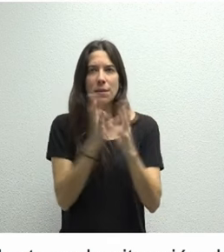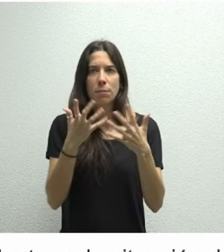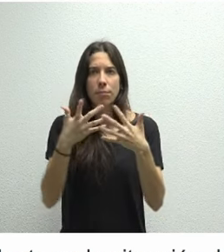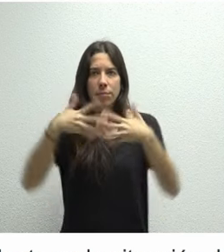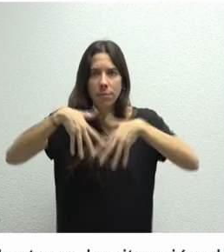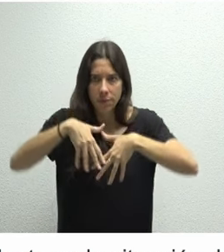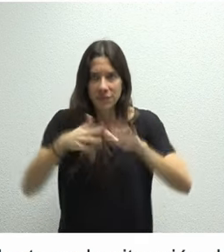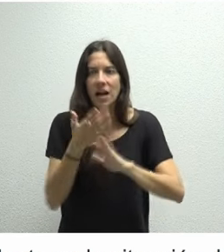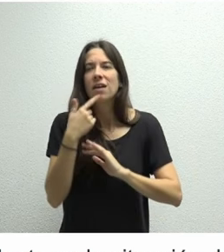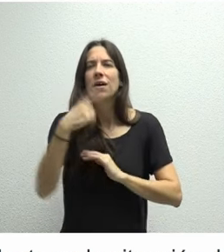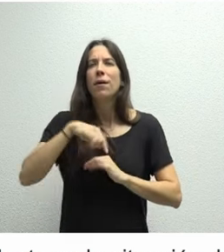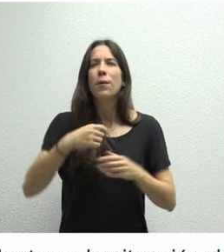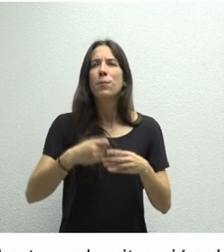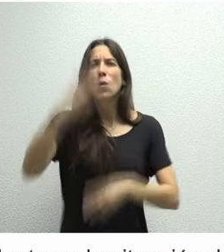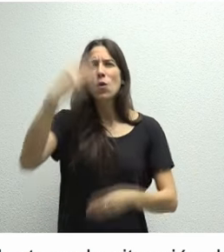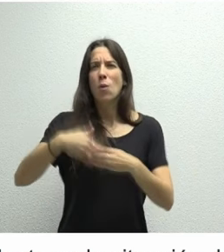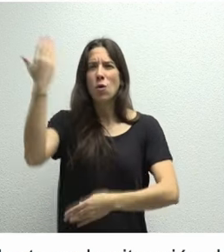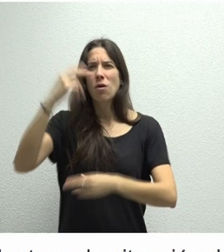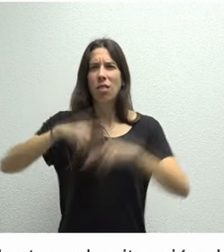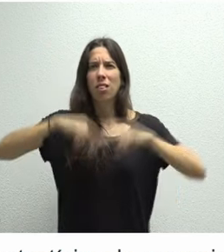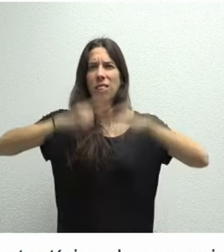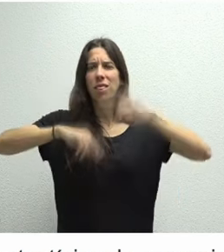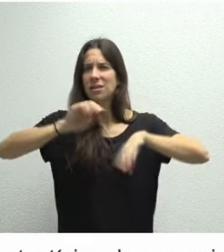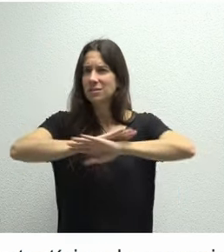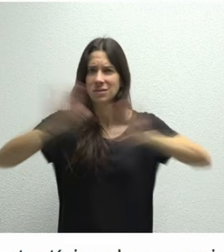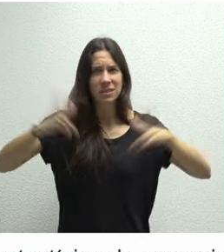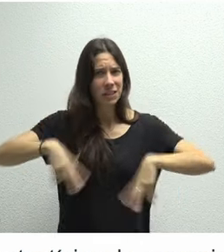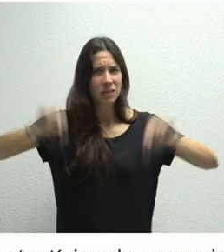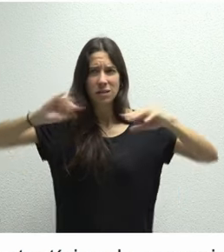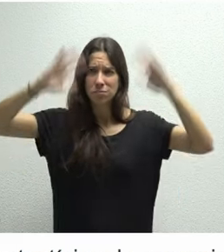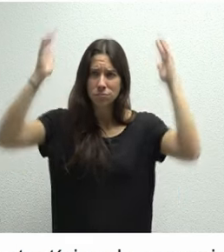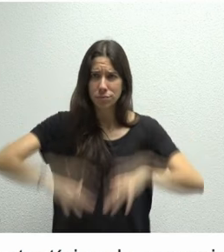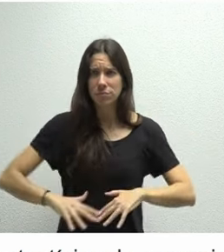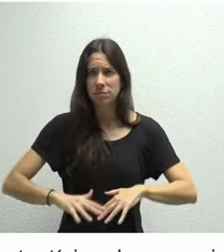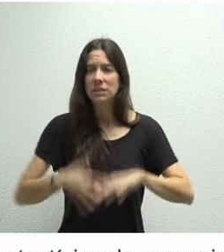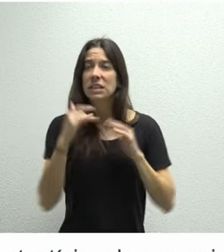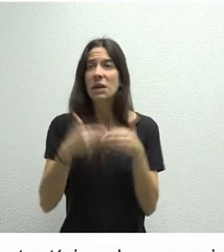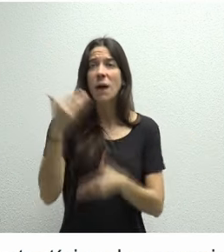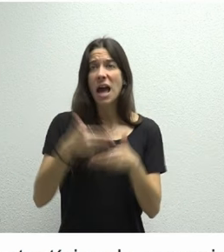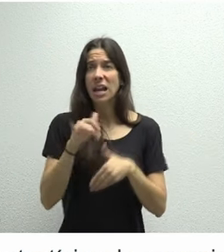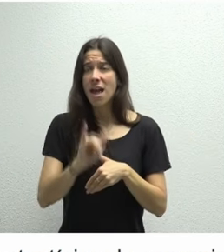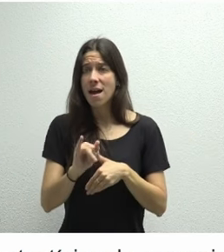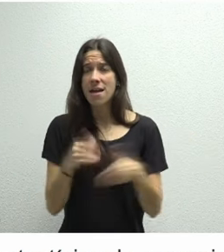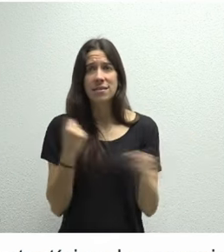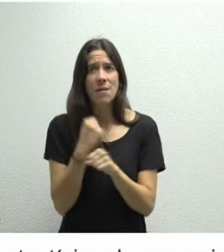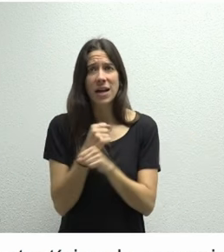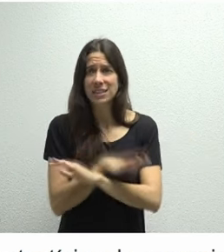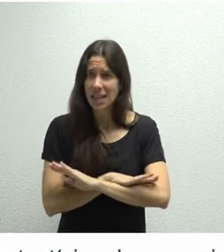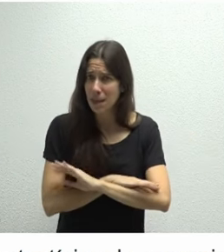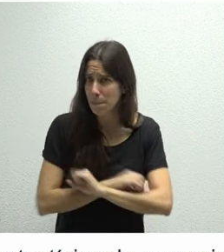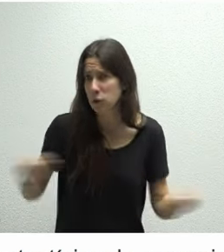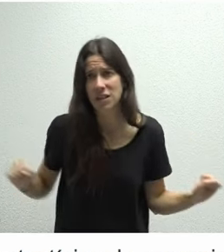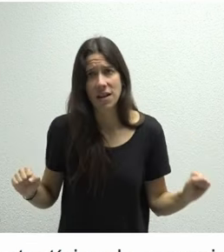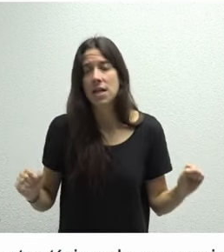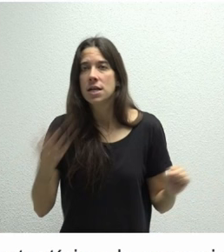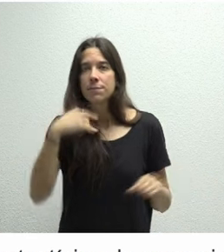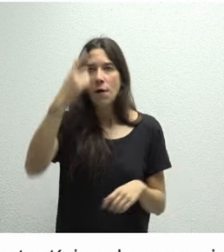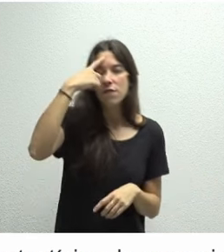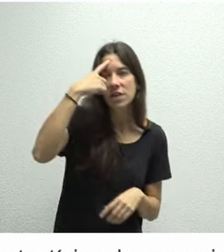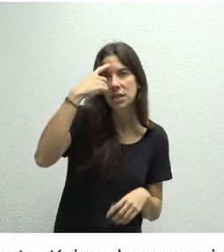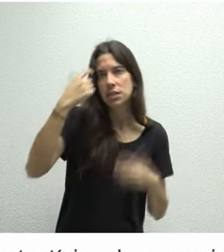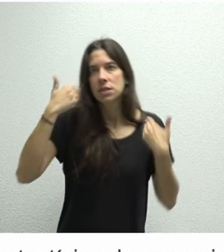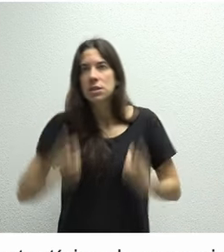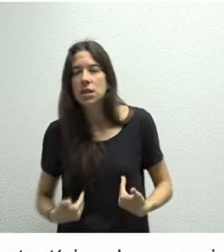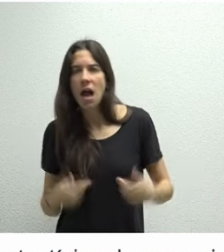muros es imposible trabajar si tenemos una barrera física o mental vale las peores